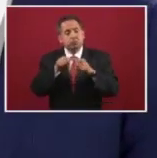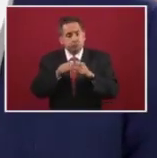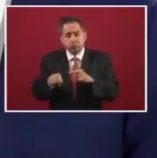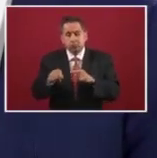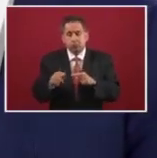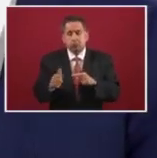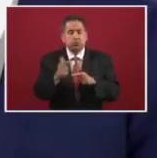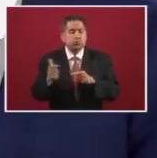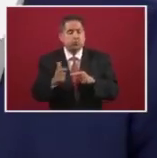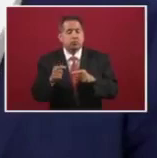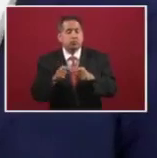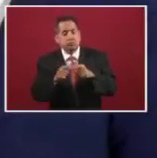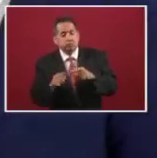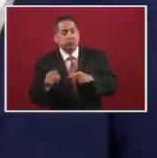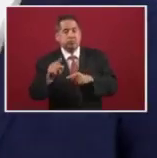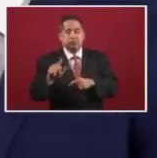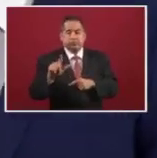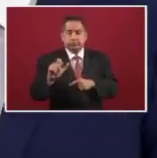y Lerdo.